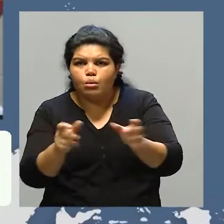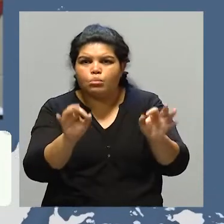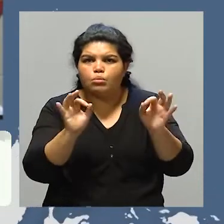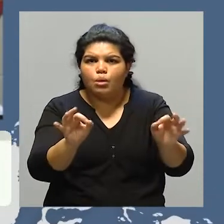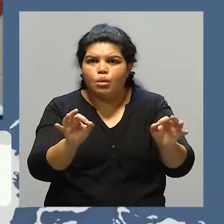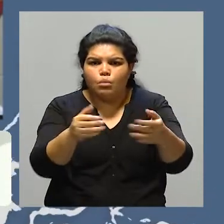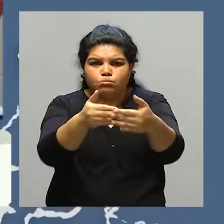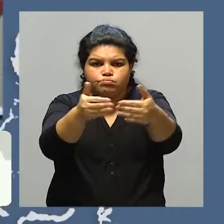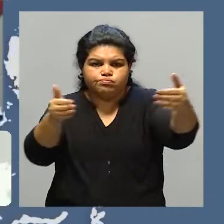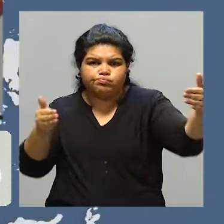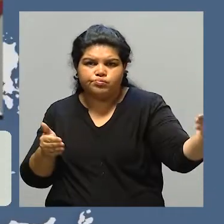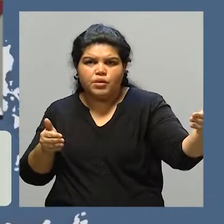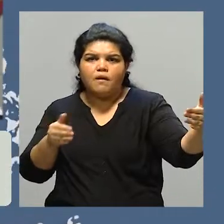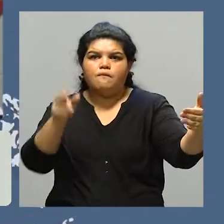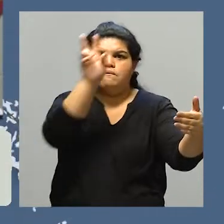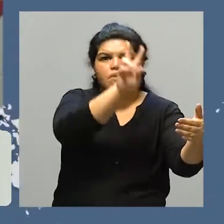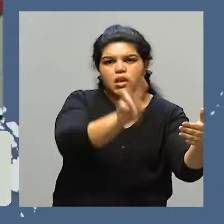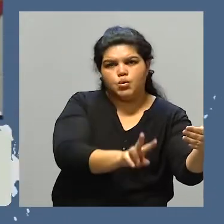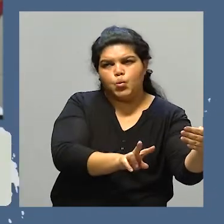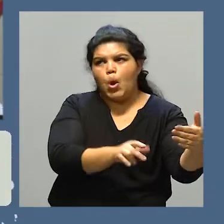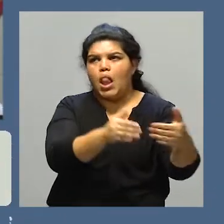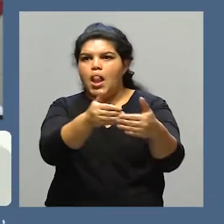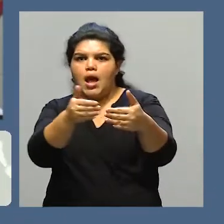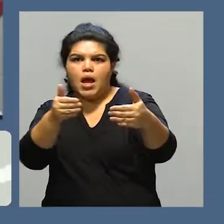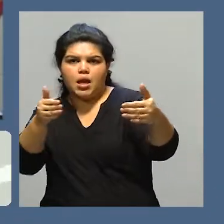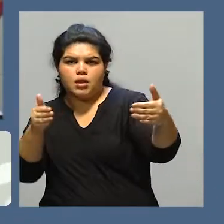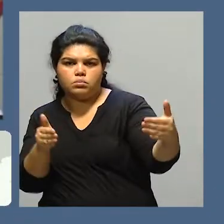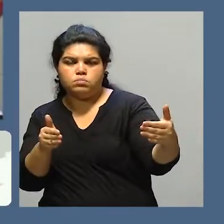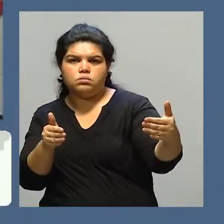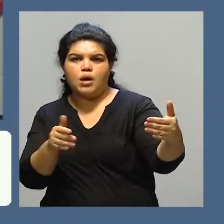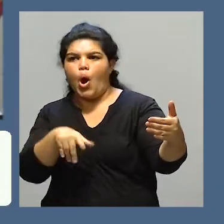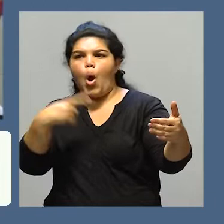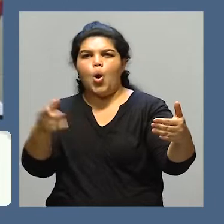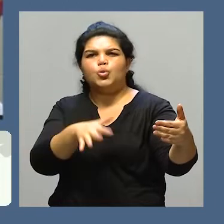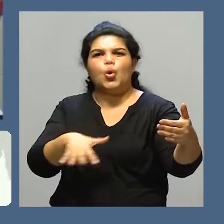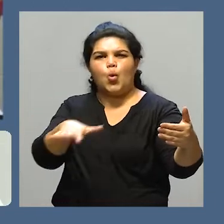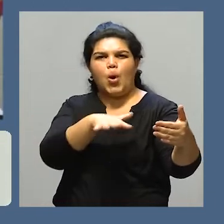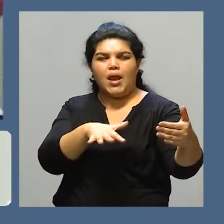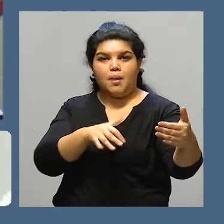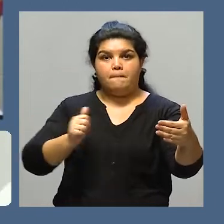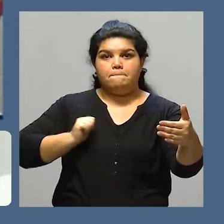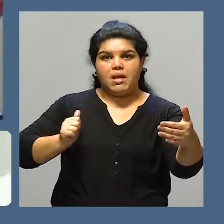digo, porque hay un hartazgo social que está claro y que de alguna manera está incidiendo en lo que